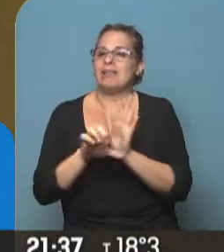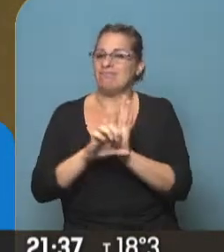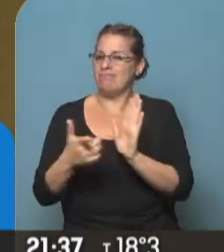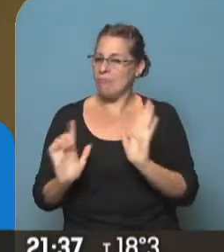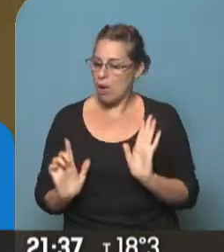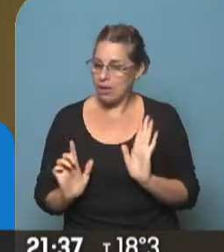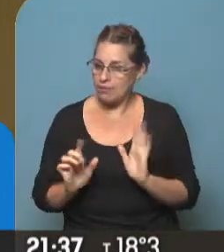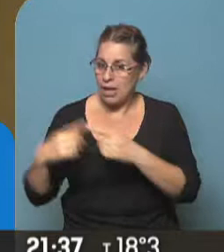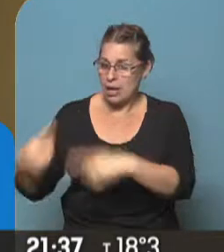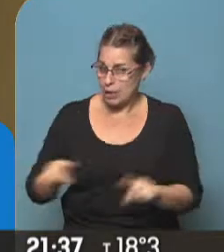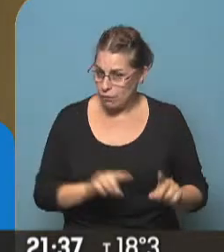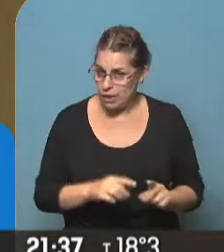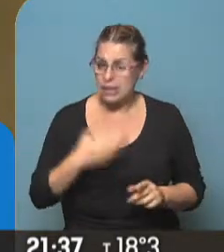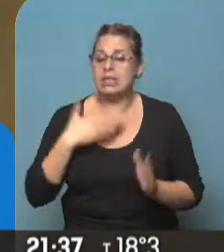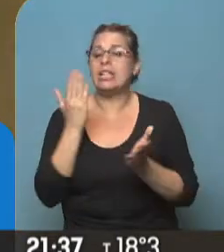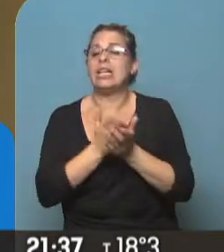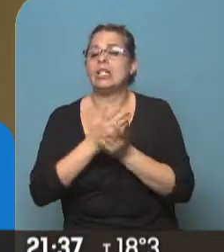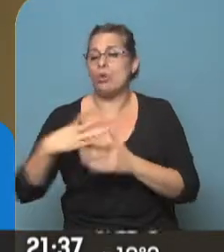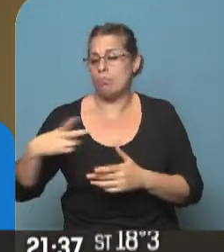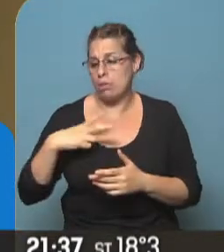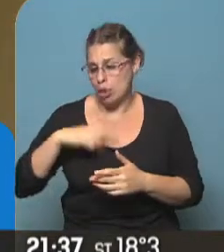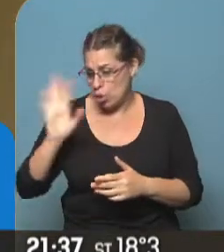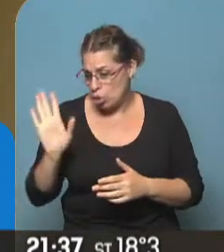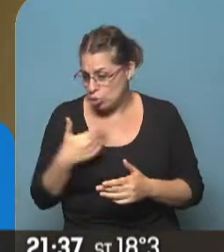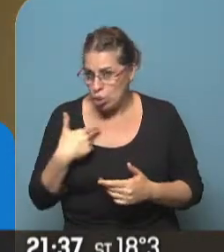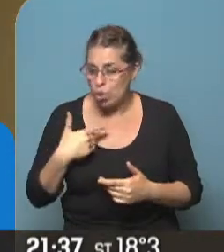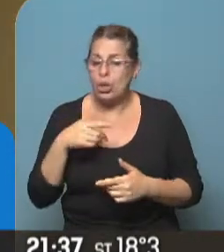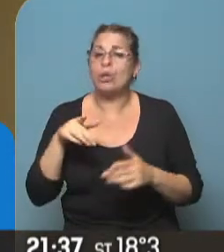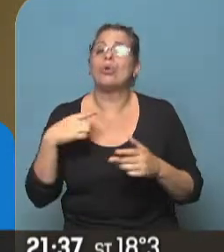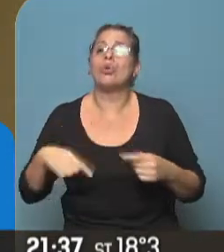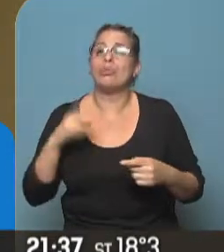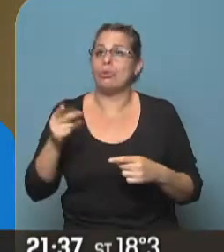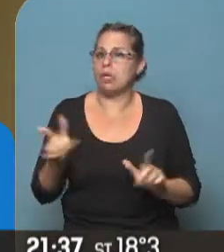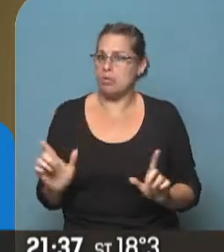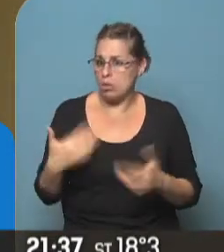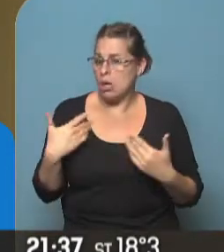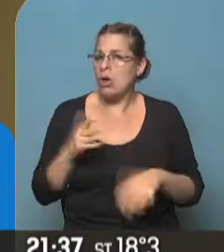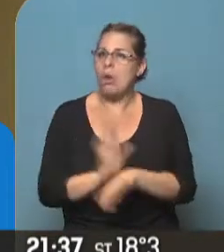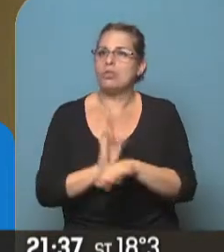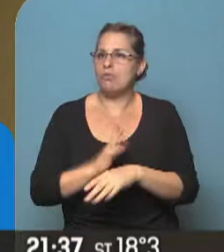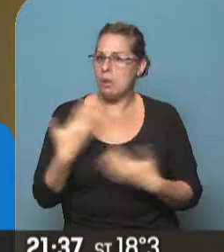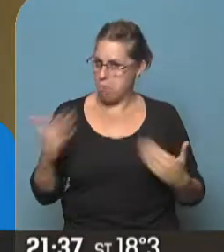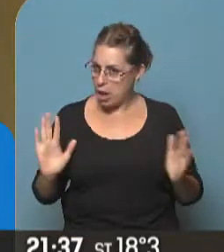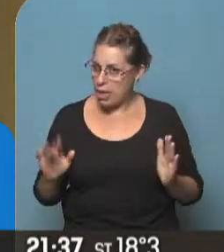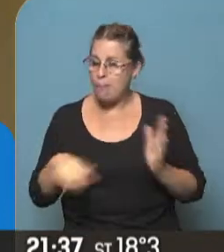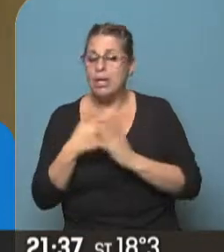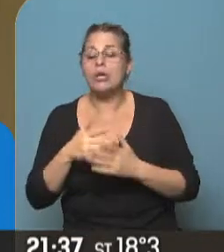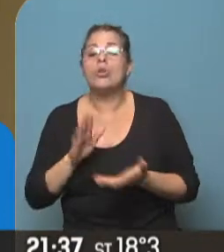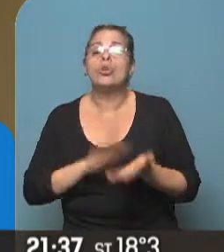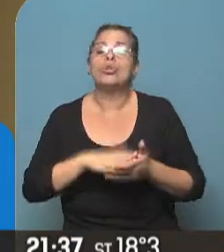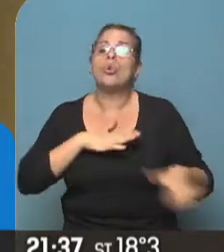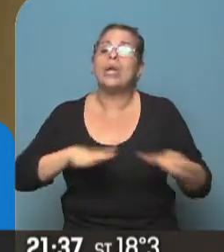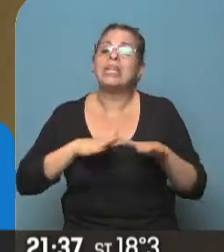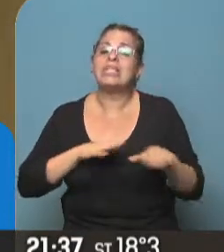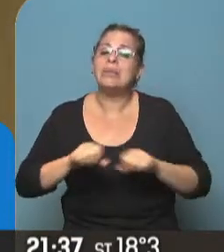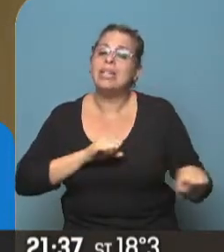diferencia de lo que ocurre en el ámbito del derecho privado donde todo aquello que no está prohibido está permitido en el ámbito de lo que es la actividad